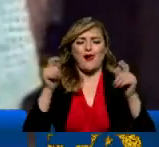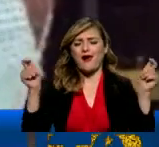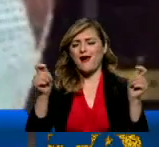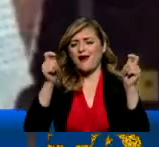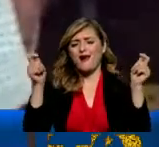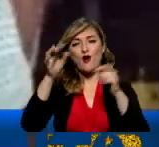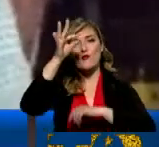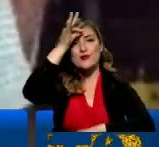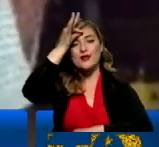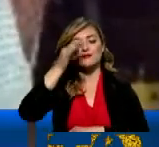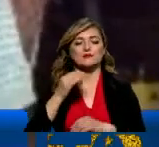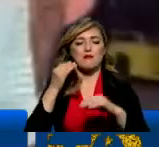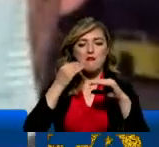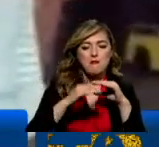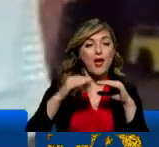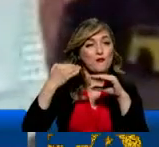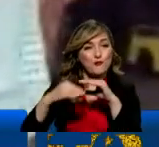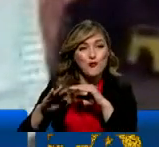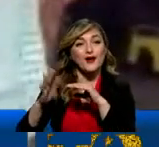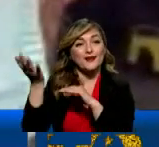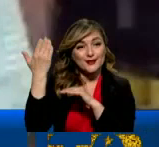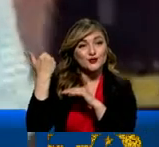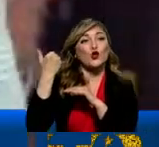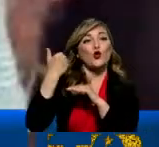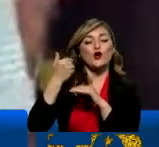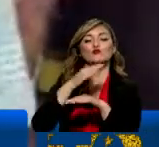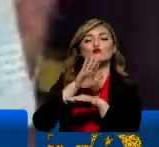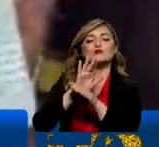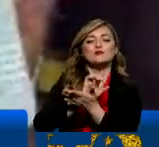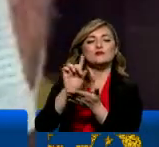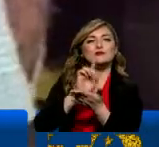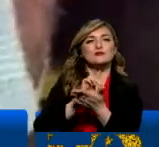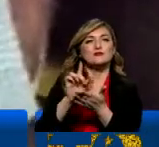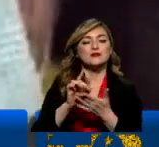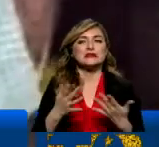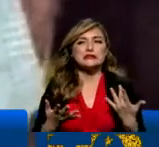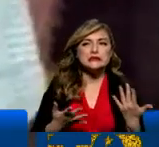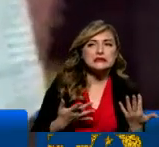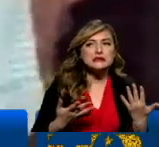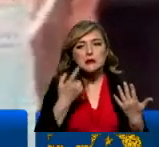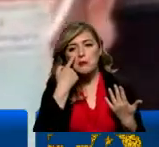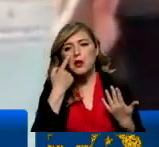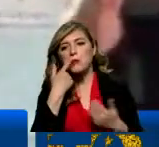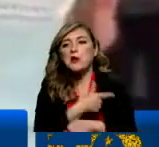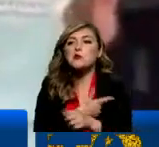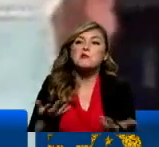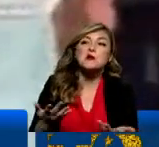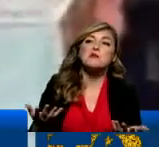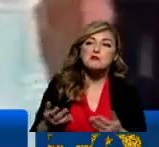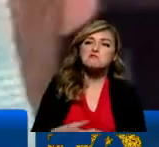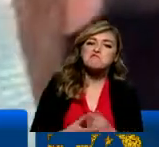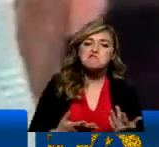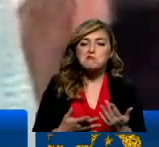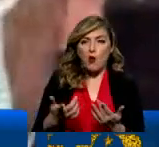Nos habían enviado correos electrónicos hace algunas semanas, pero obviamente estábamos un poco escépticos hasta que no veamos la vacuna físicamente